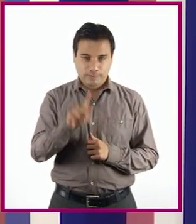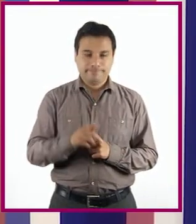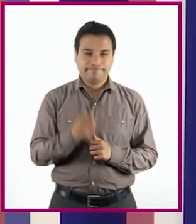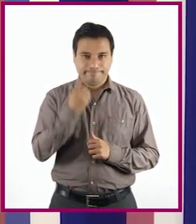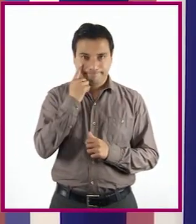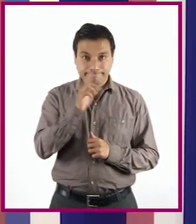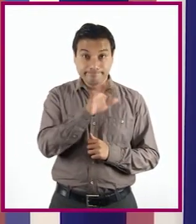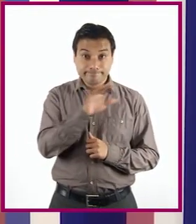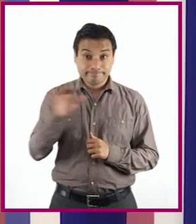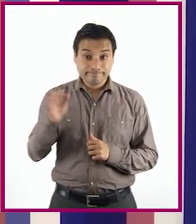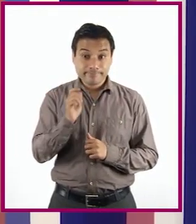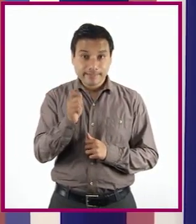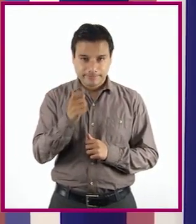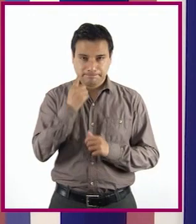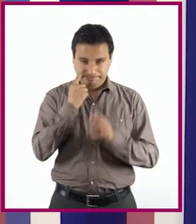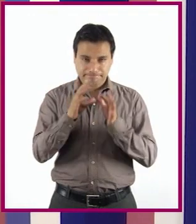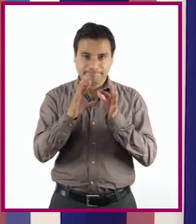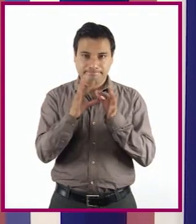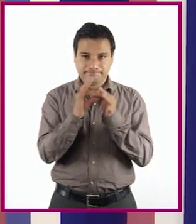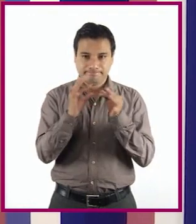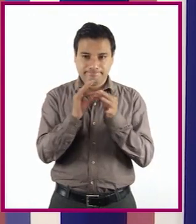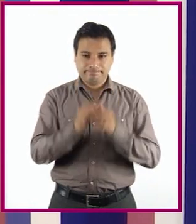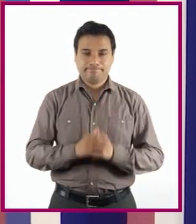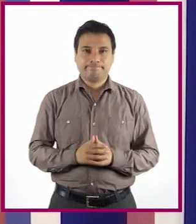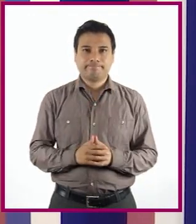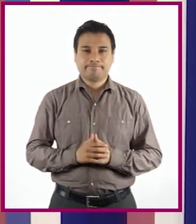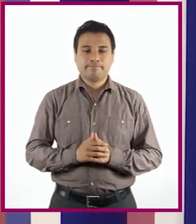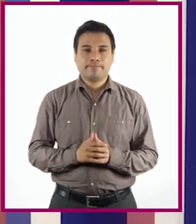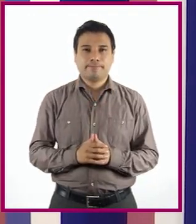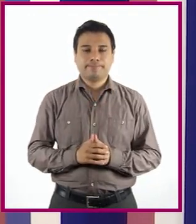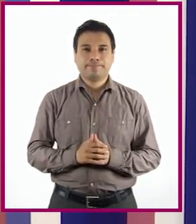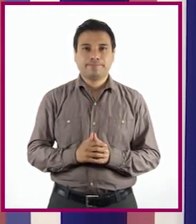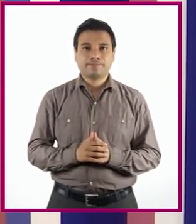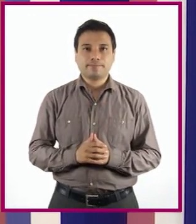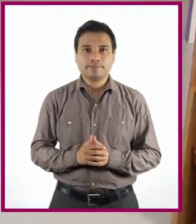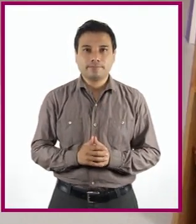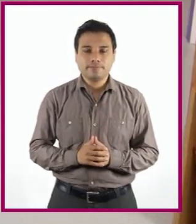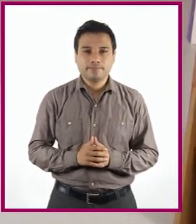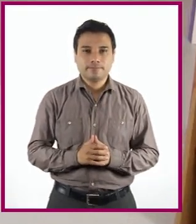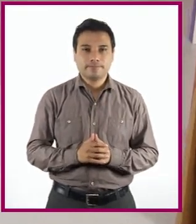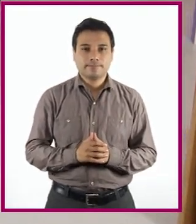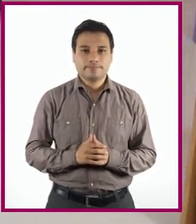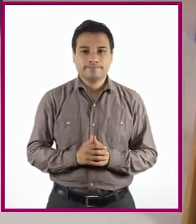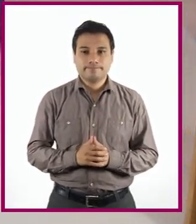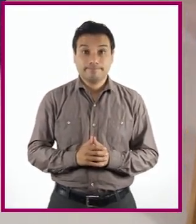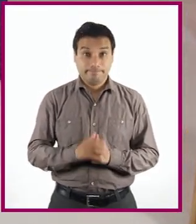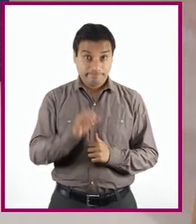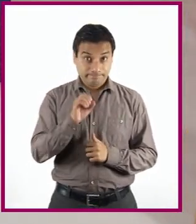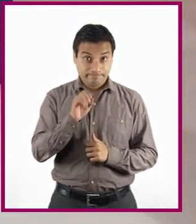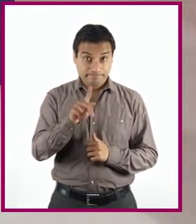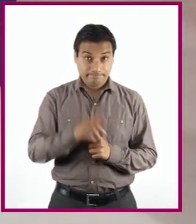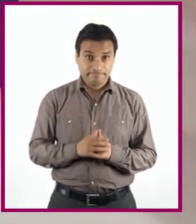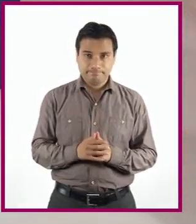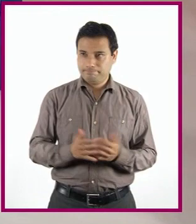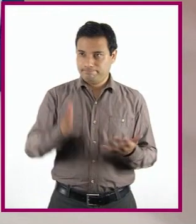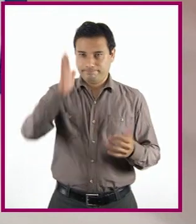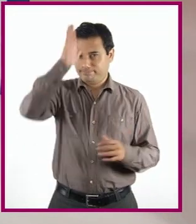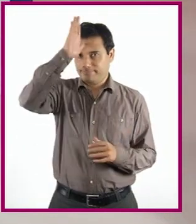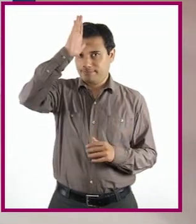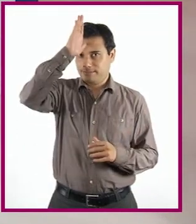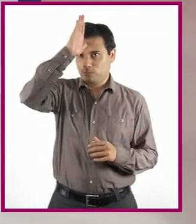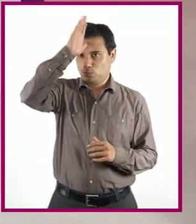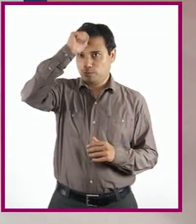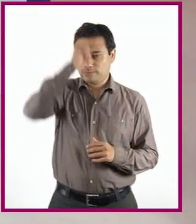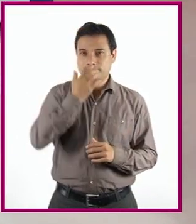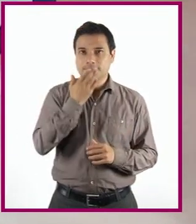y veremos a qué nos referimos con sucesión en una autobiografía. ¿Te parece? Oh, me parece muy